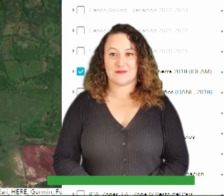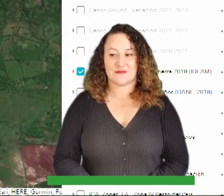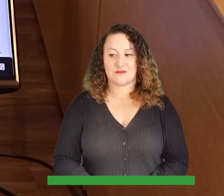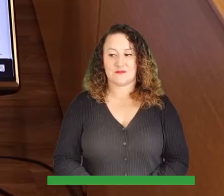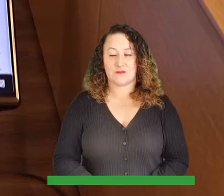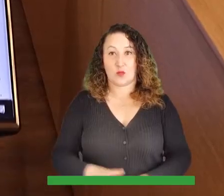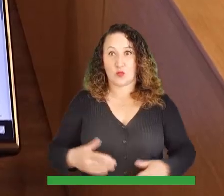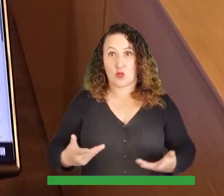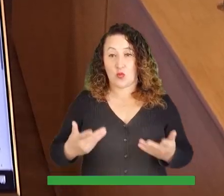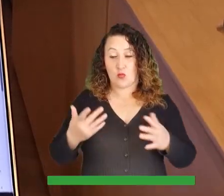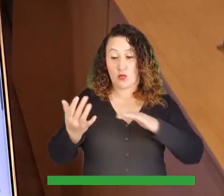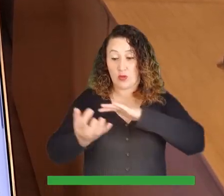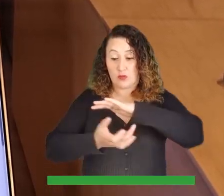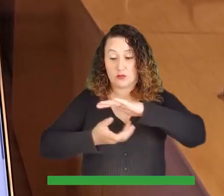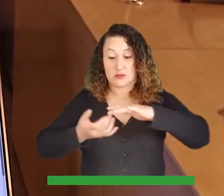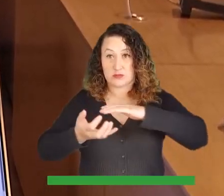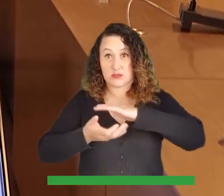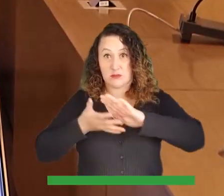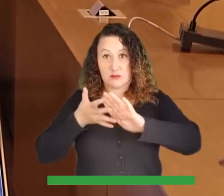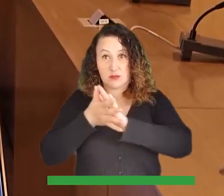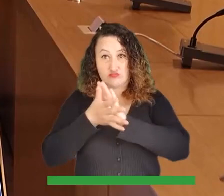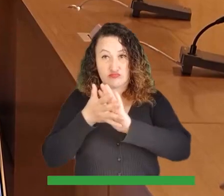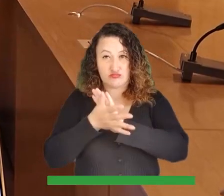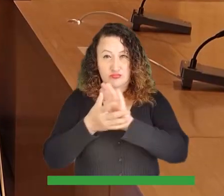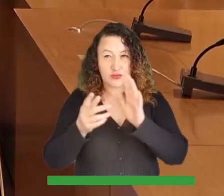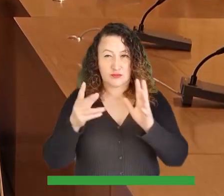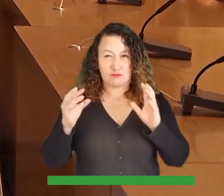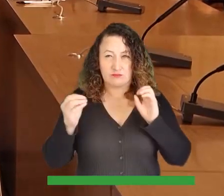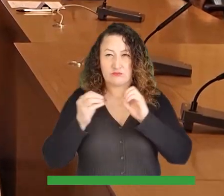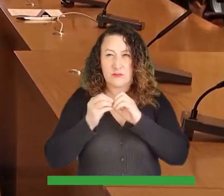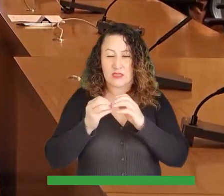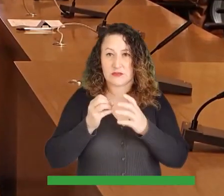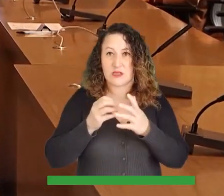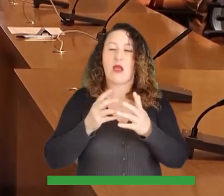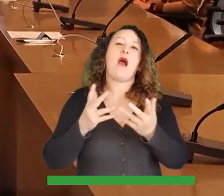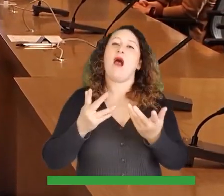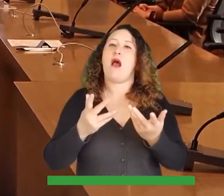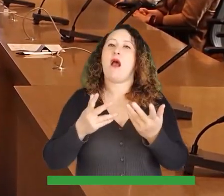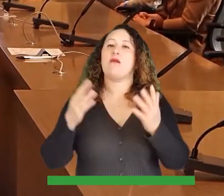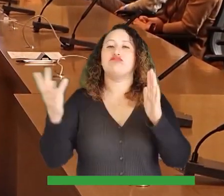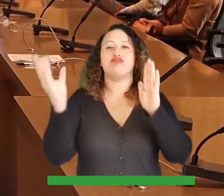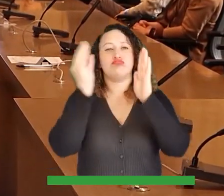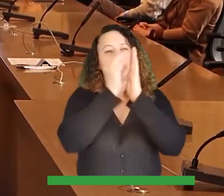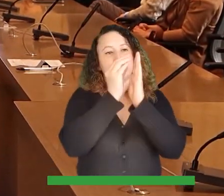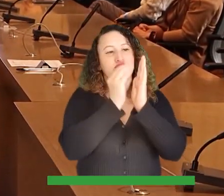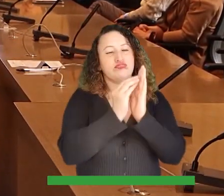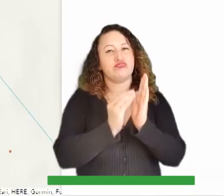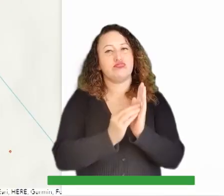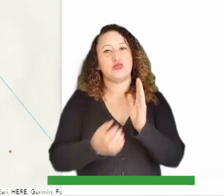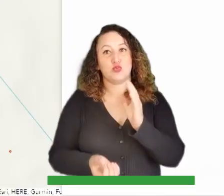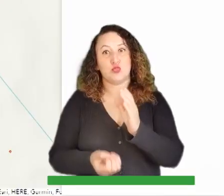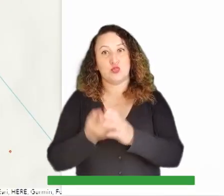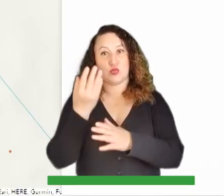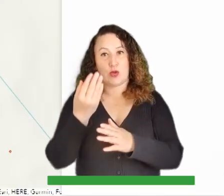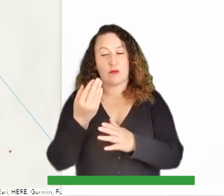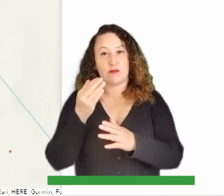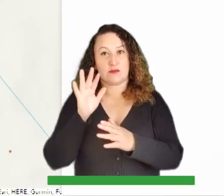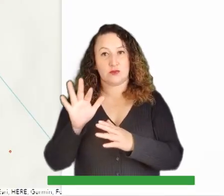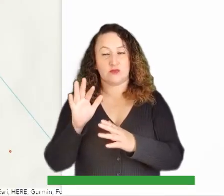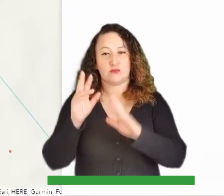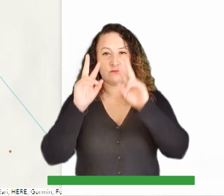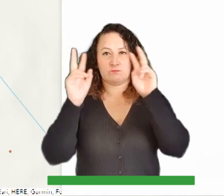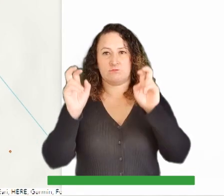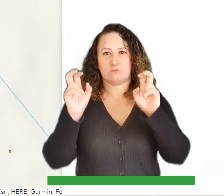En la medida en que el ecosistema de datos se enriquezca, se incorporarán nuevas variables. Allí